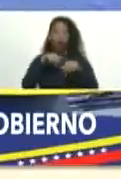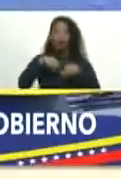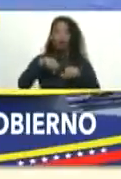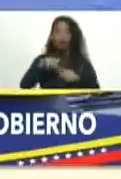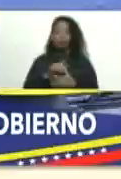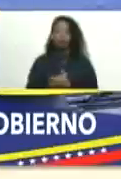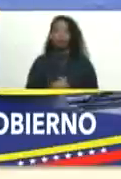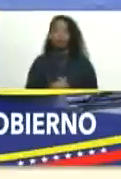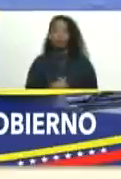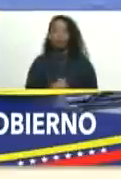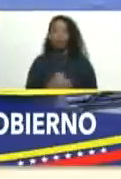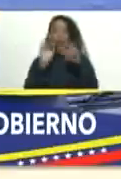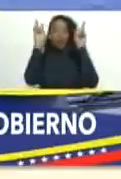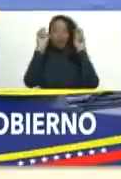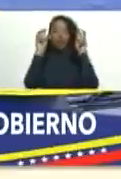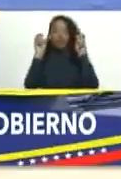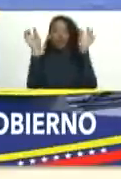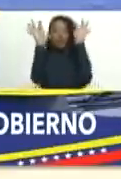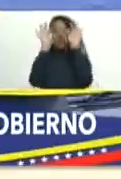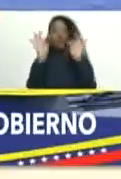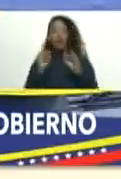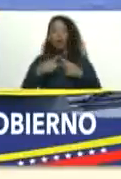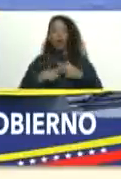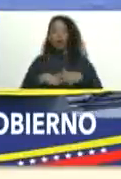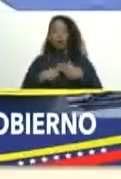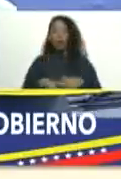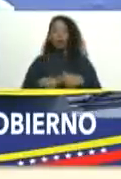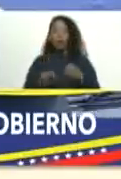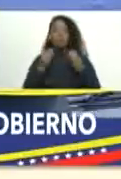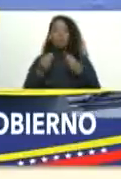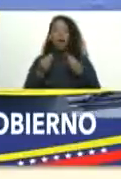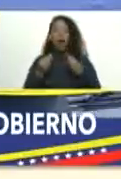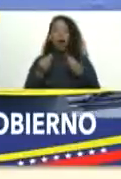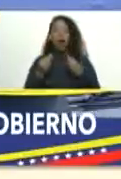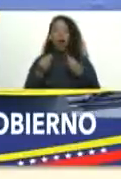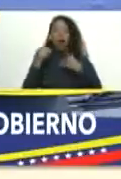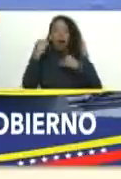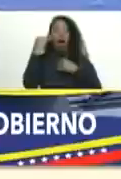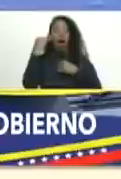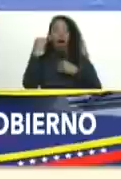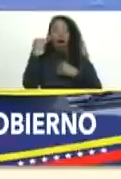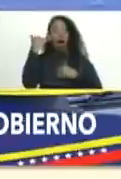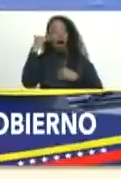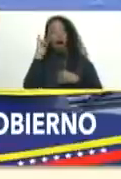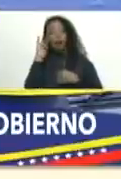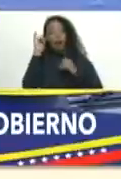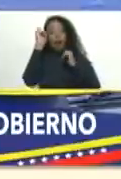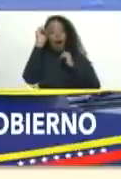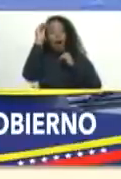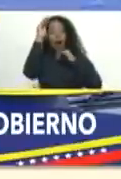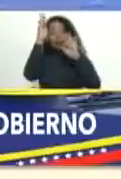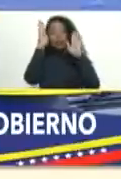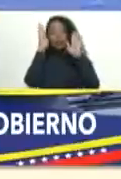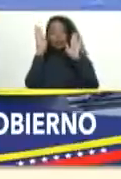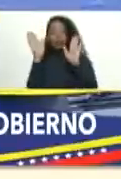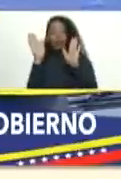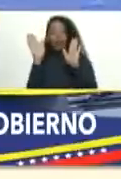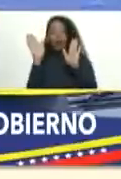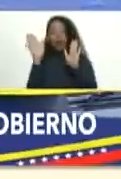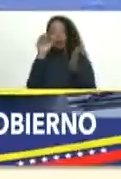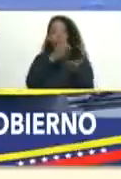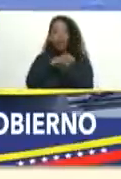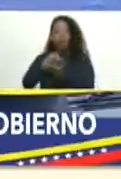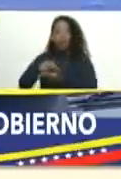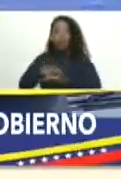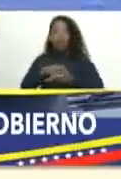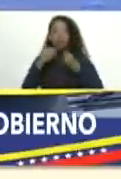estas nuevas herramientas para tener la prioridad clara a nivel local, a nivel regional y